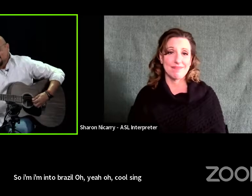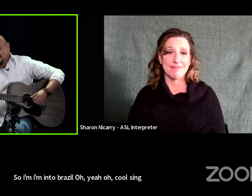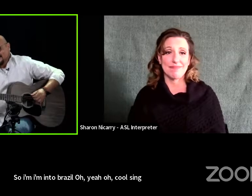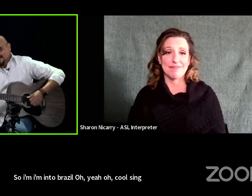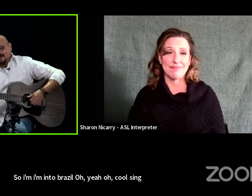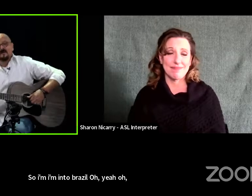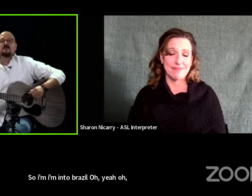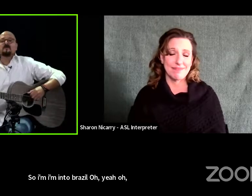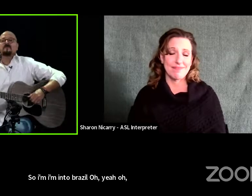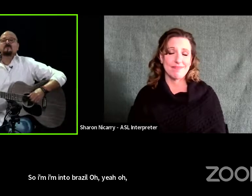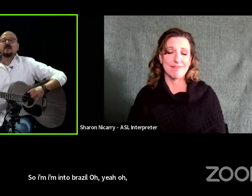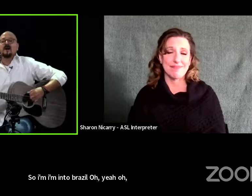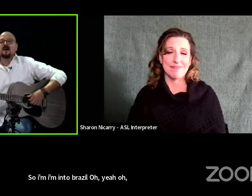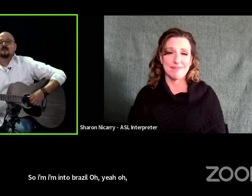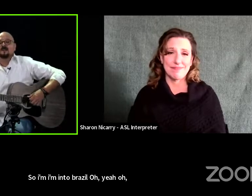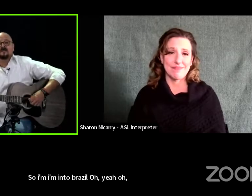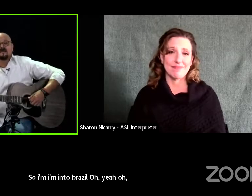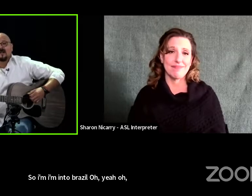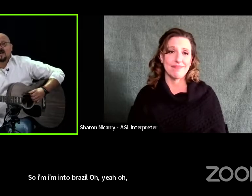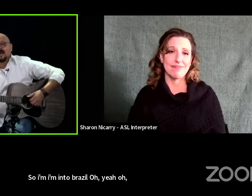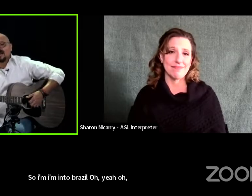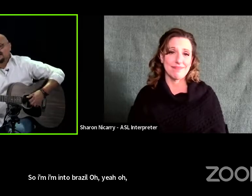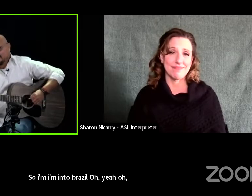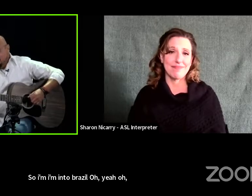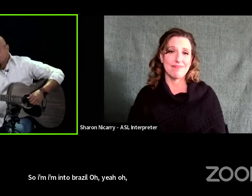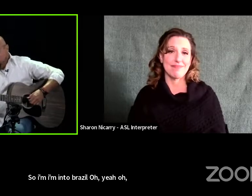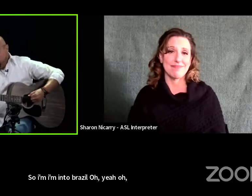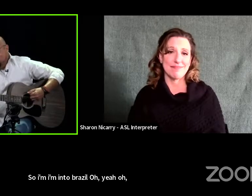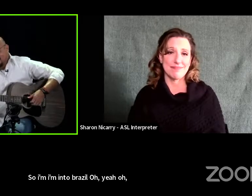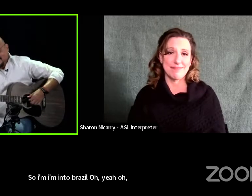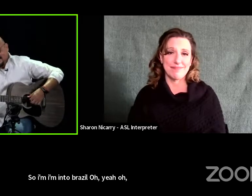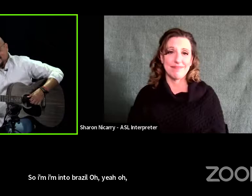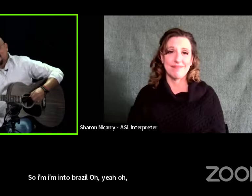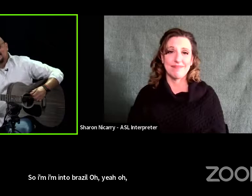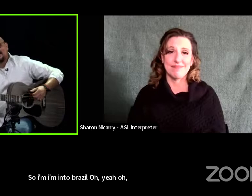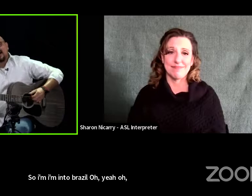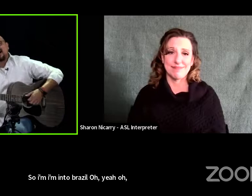inquietantes como un rayo láser,